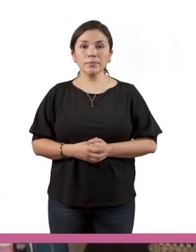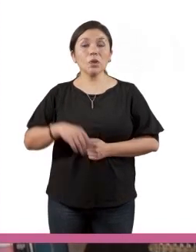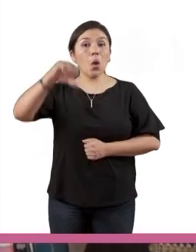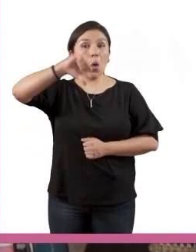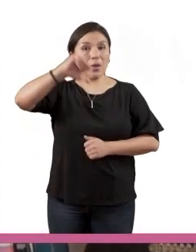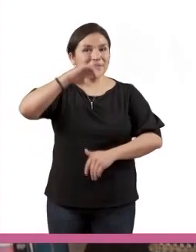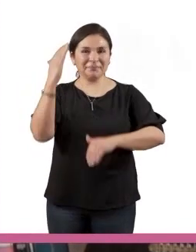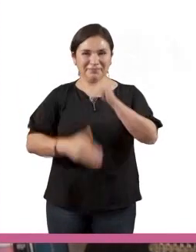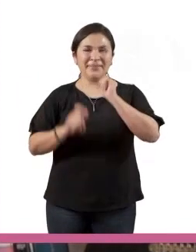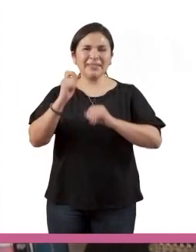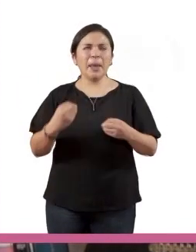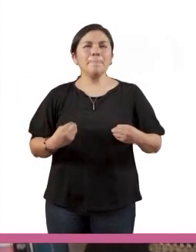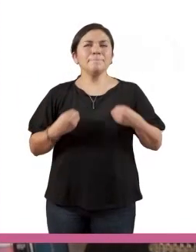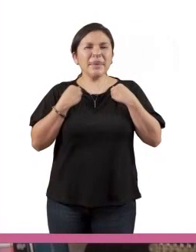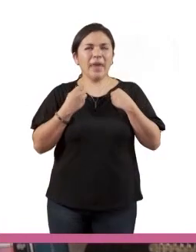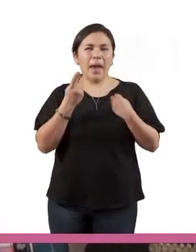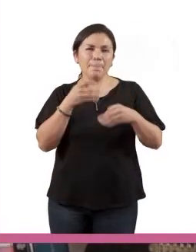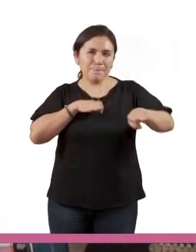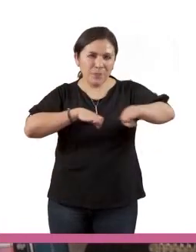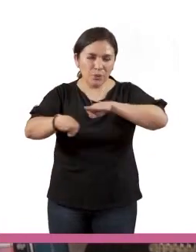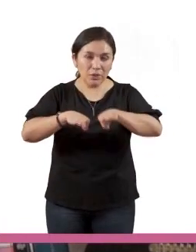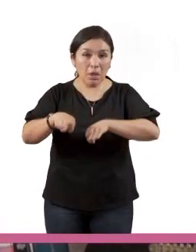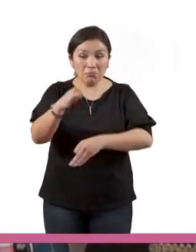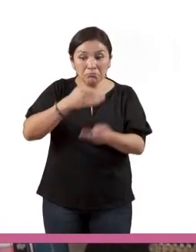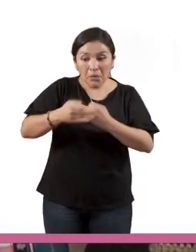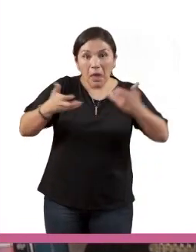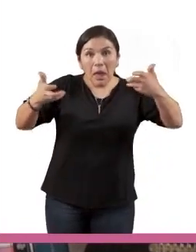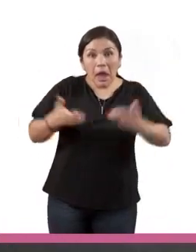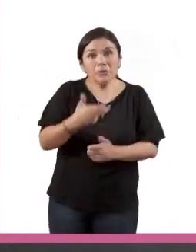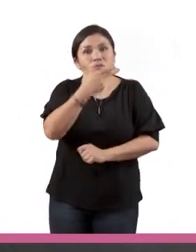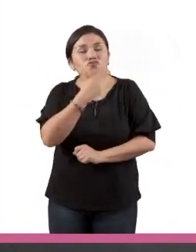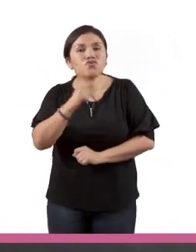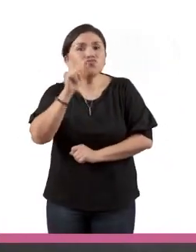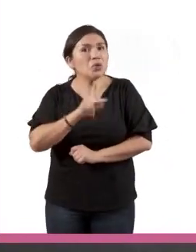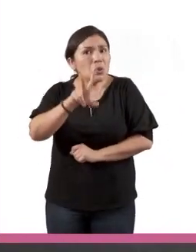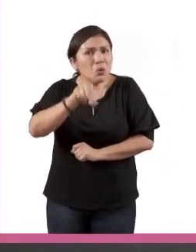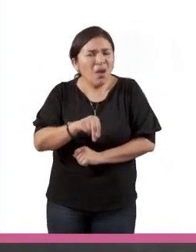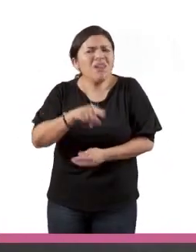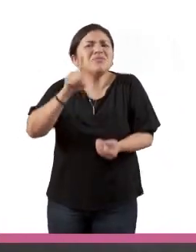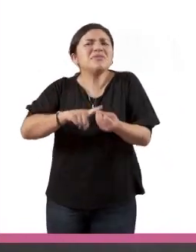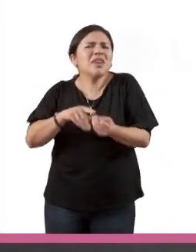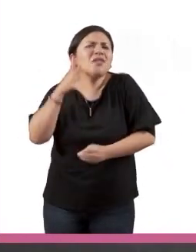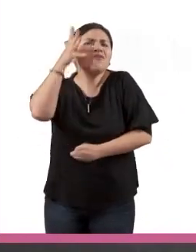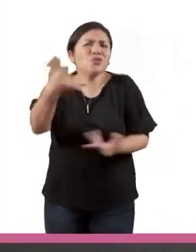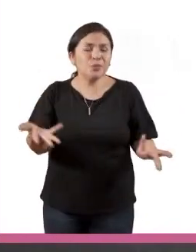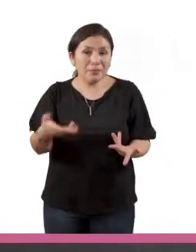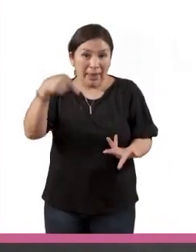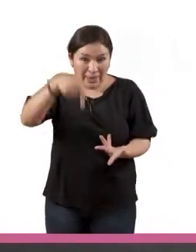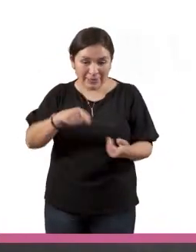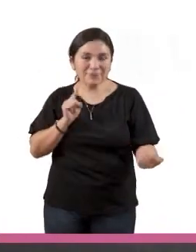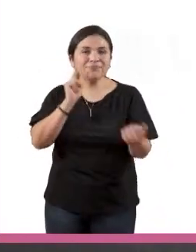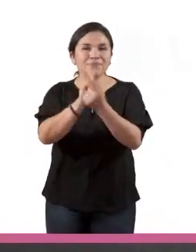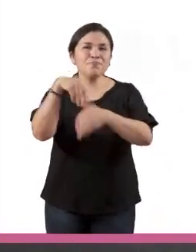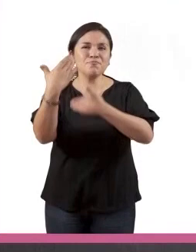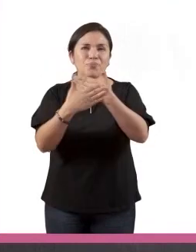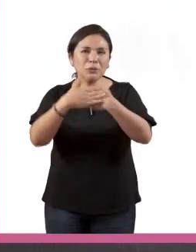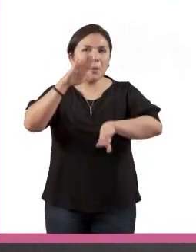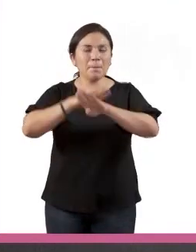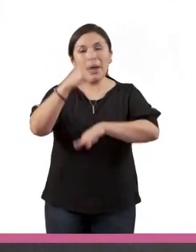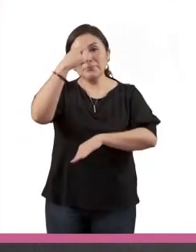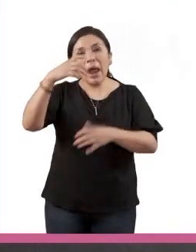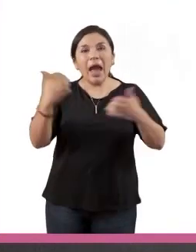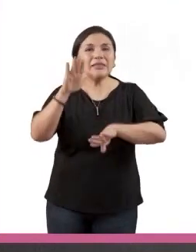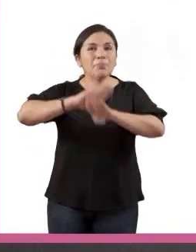Esto fue Vida Productiva. Si no lo hacemos nosotras, ¿nosotros quién? Aquí nos encontraremos nuevamente en este espacio de reflexión